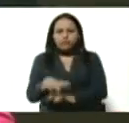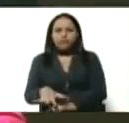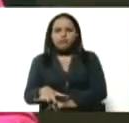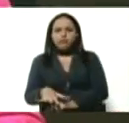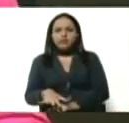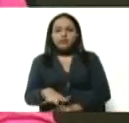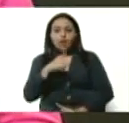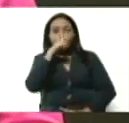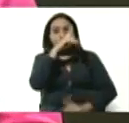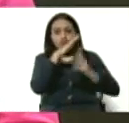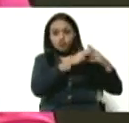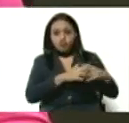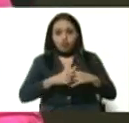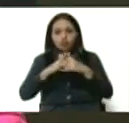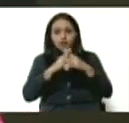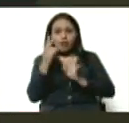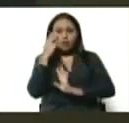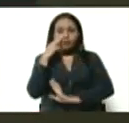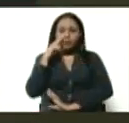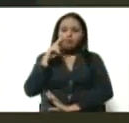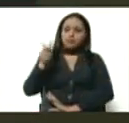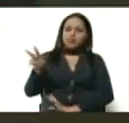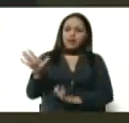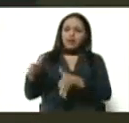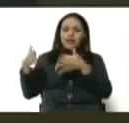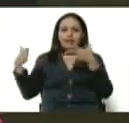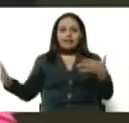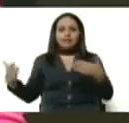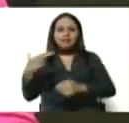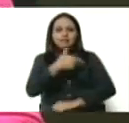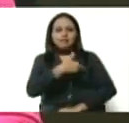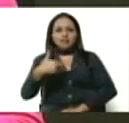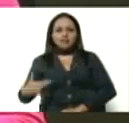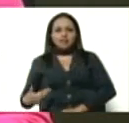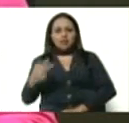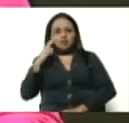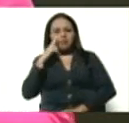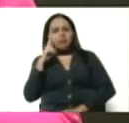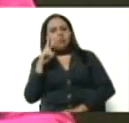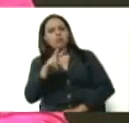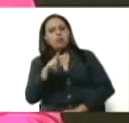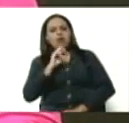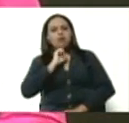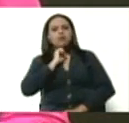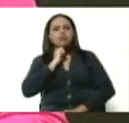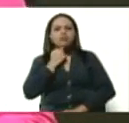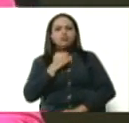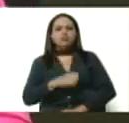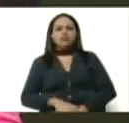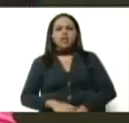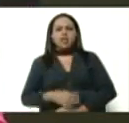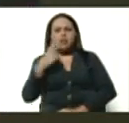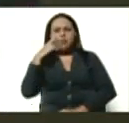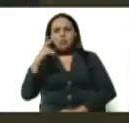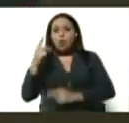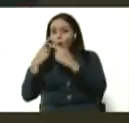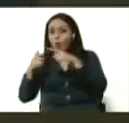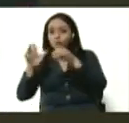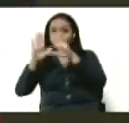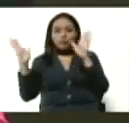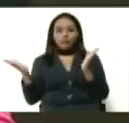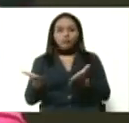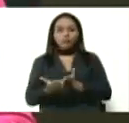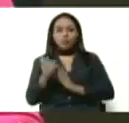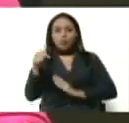norte. Y miró hacia la Gran China, miró hacia Rusia, miró hacia ese mundo, el otro mundo, que